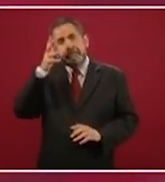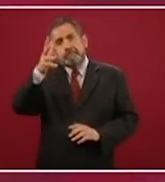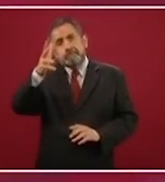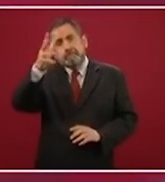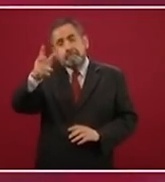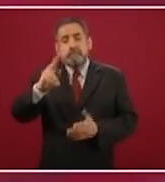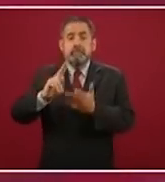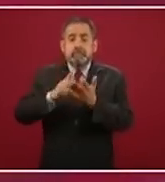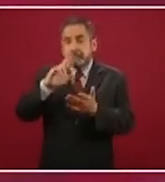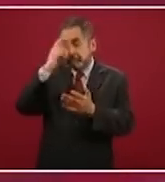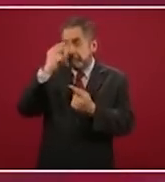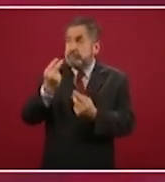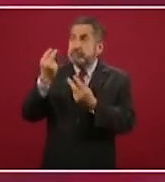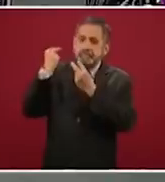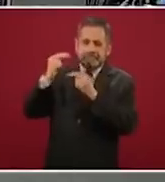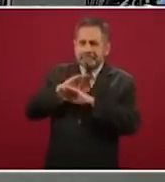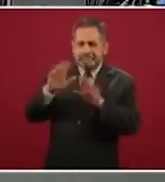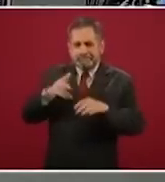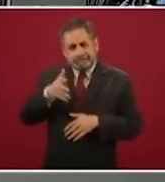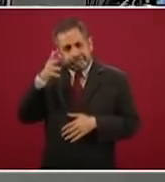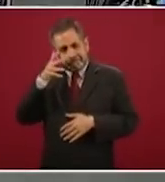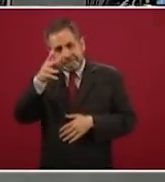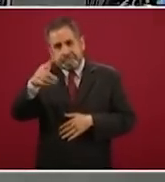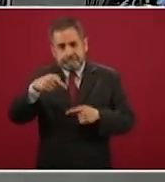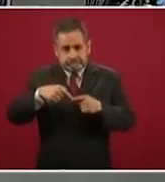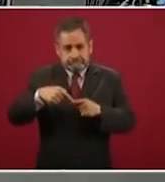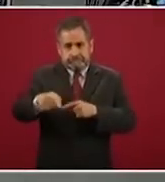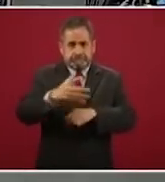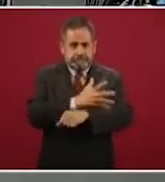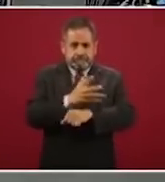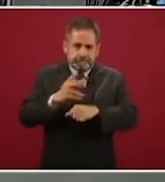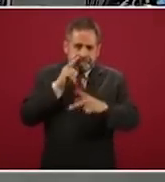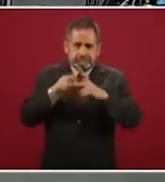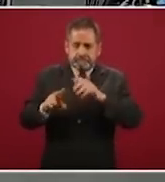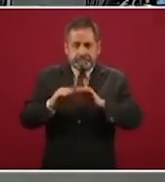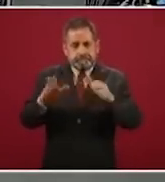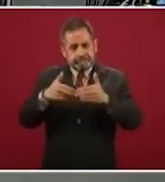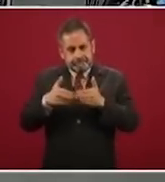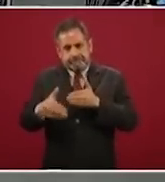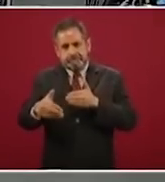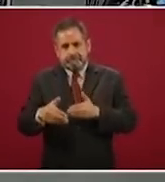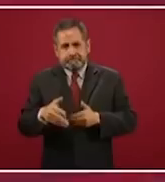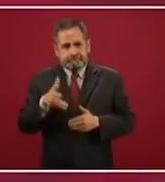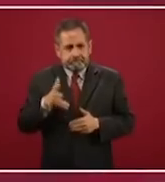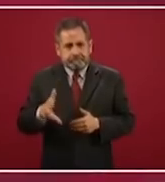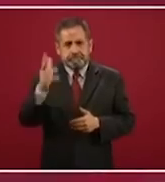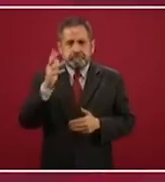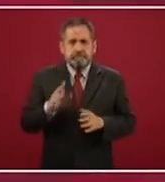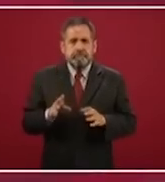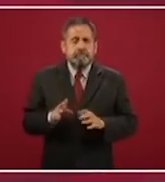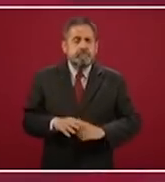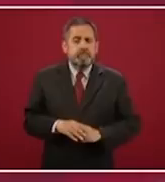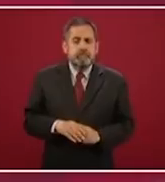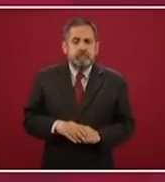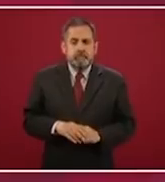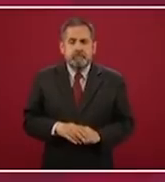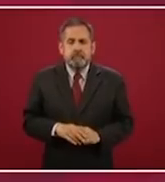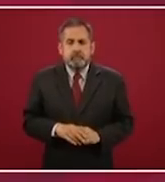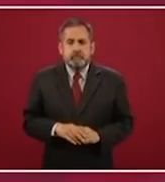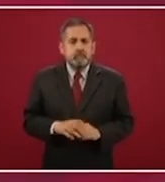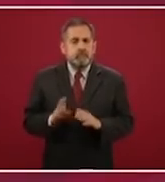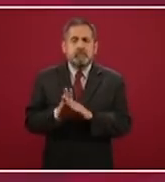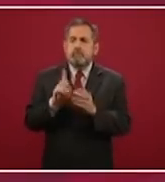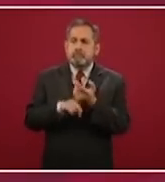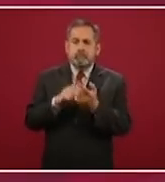adelante que nosotros transparentemos, ahora nos toca a nosotros, cómo se